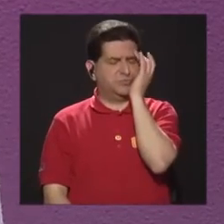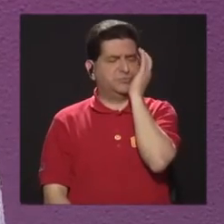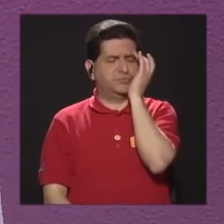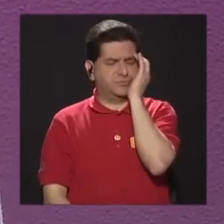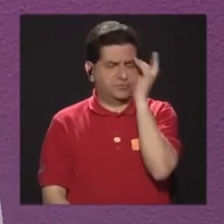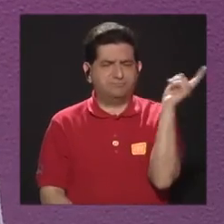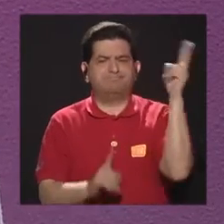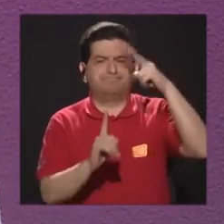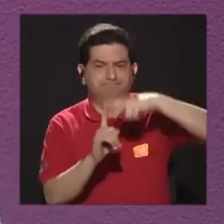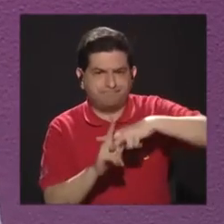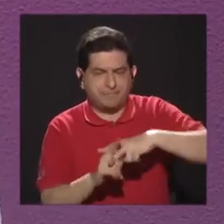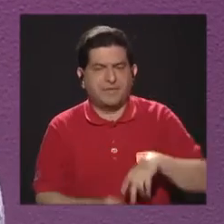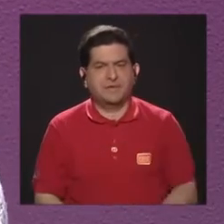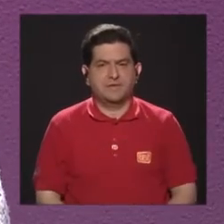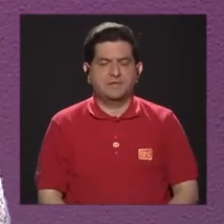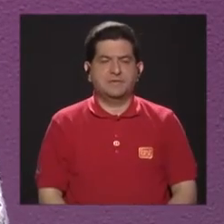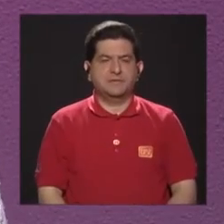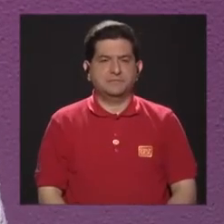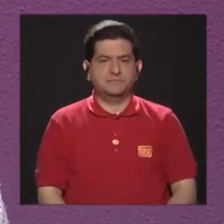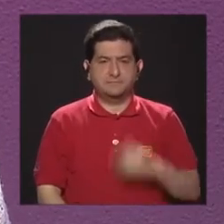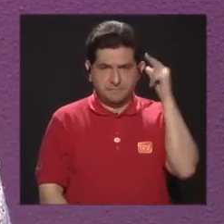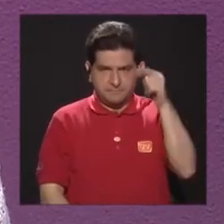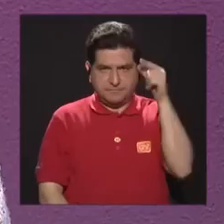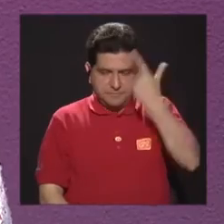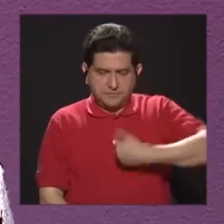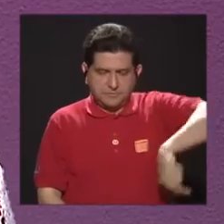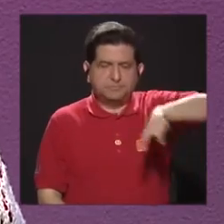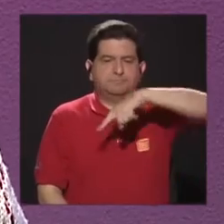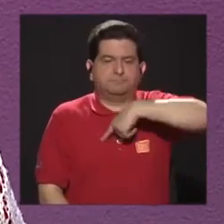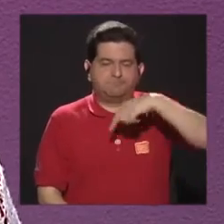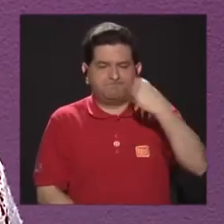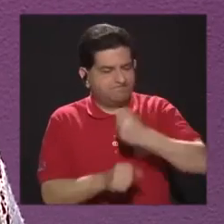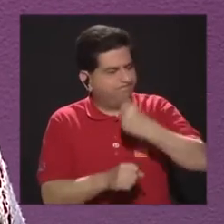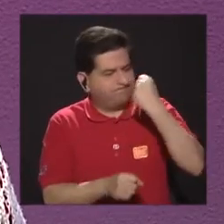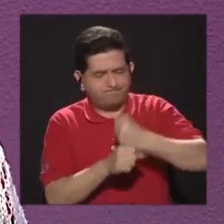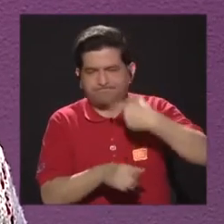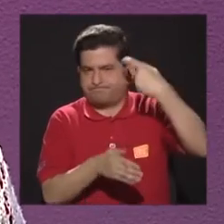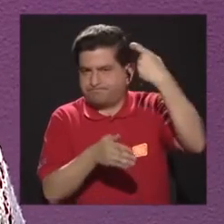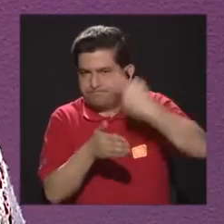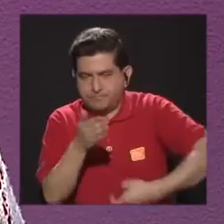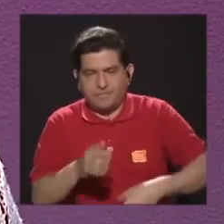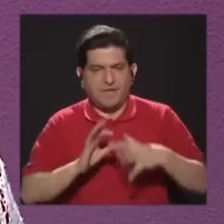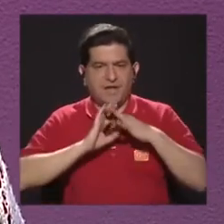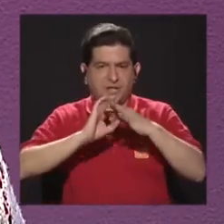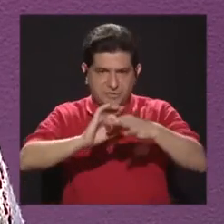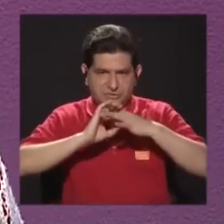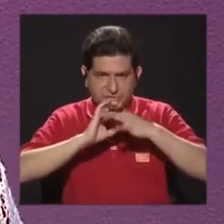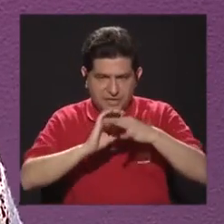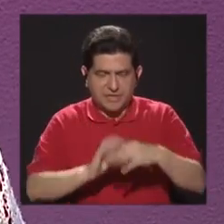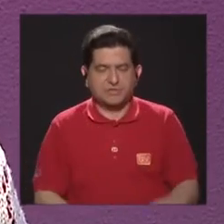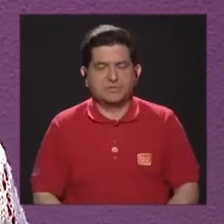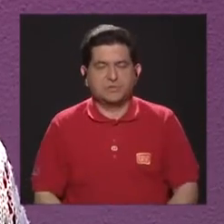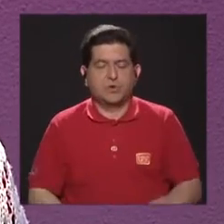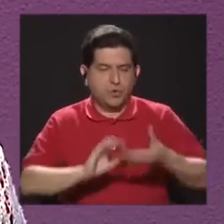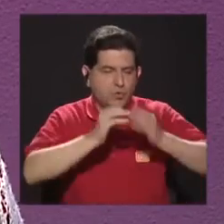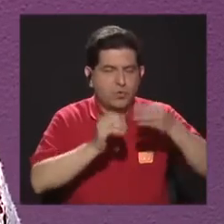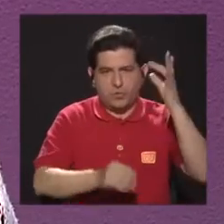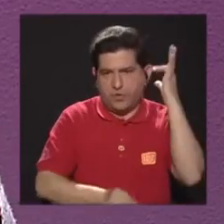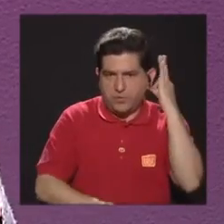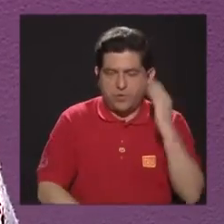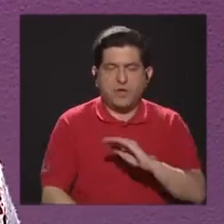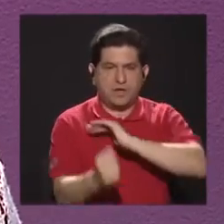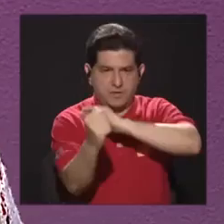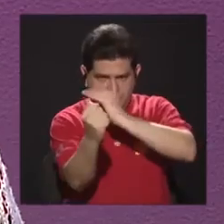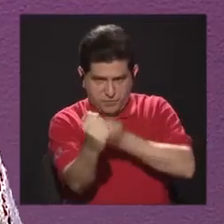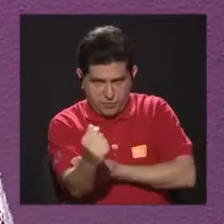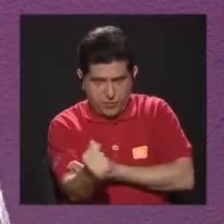en la aplicación a este nivel. Y por supuesto que tenemos todavía que trabajar mucho esta correlación de más mujeres, pero más mujeres con